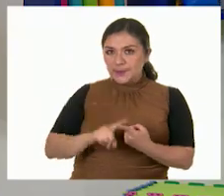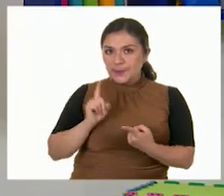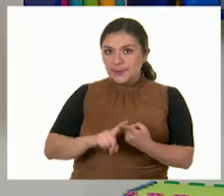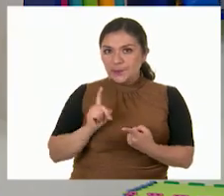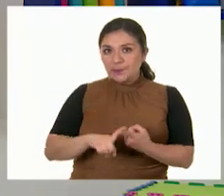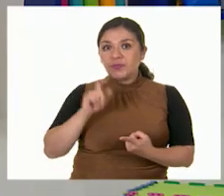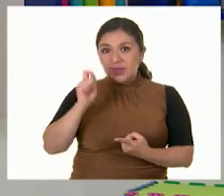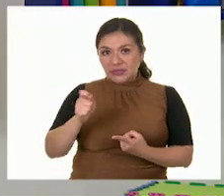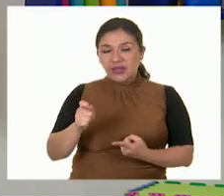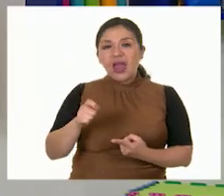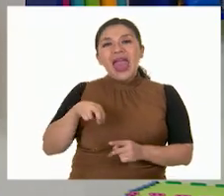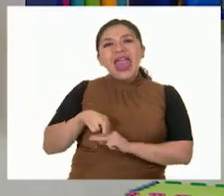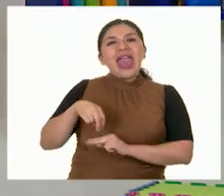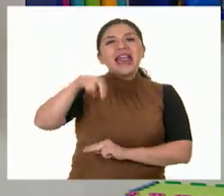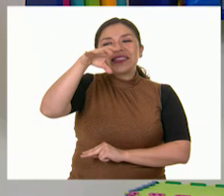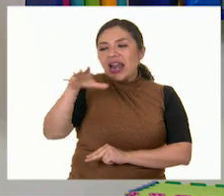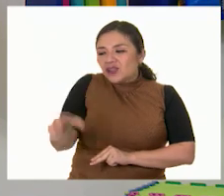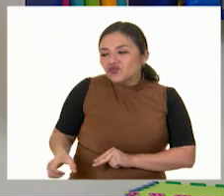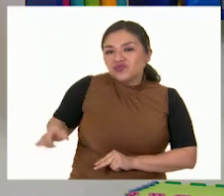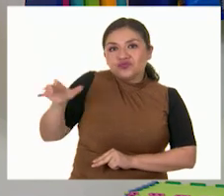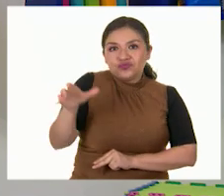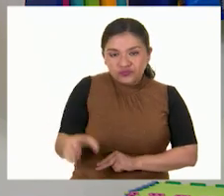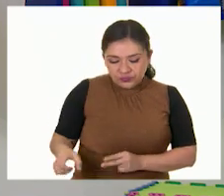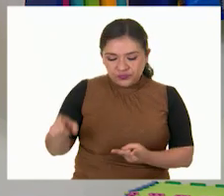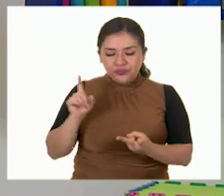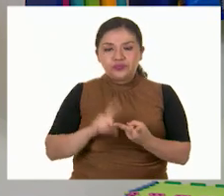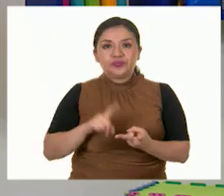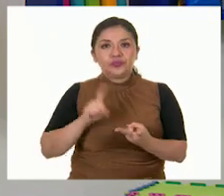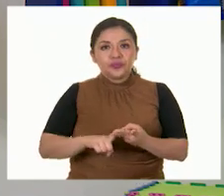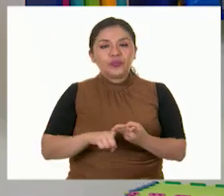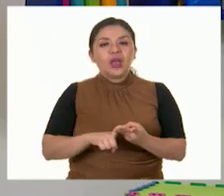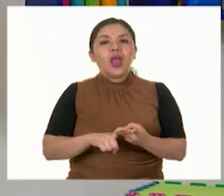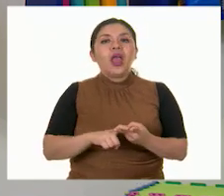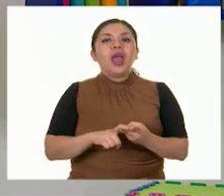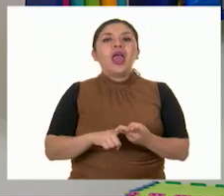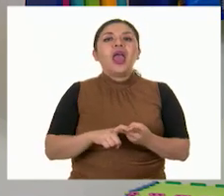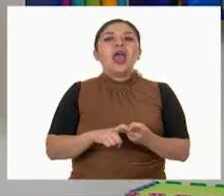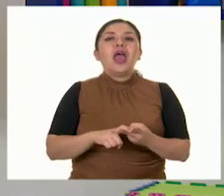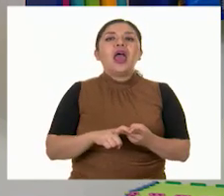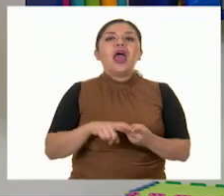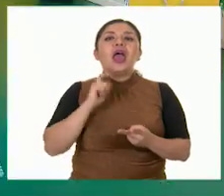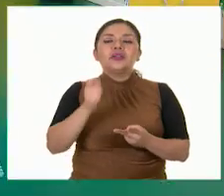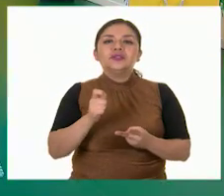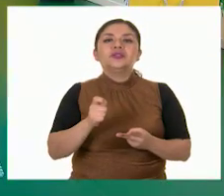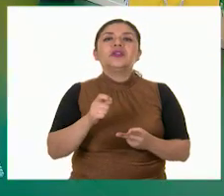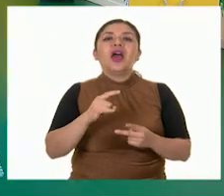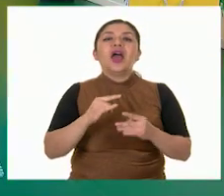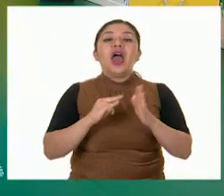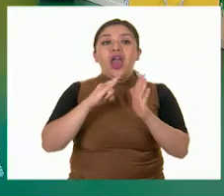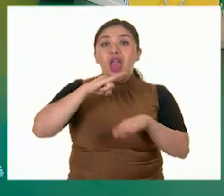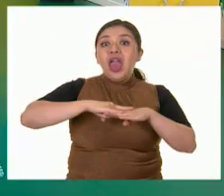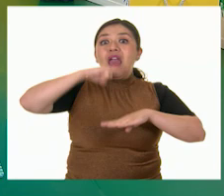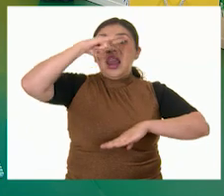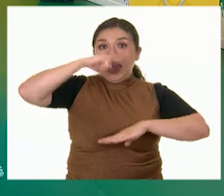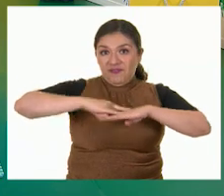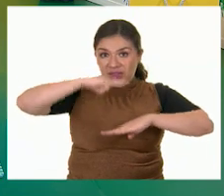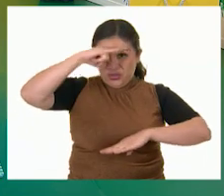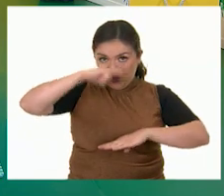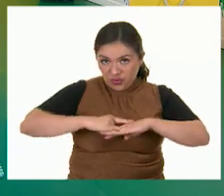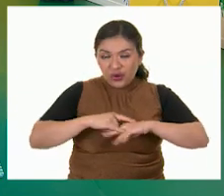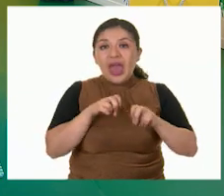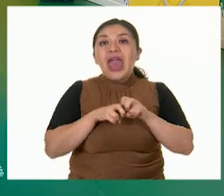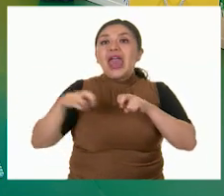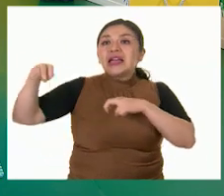los pasamanos, los pasillos de las escaleras, se comparten en el elevador, como lo habías mencionado hace rato,